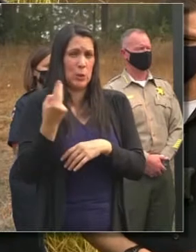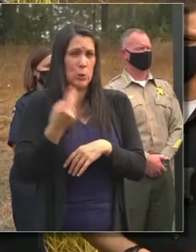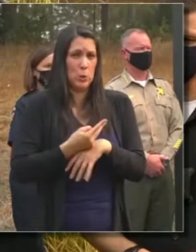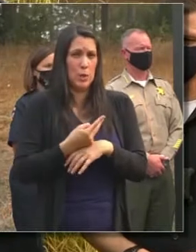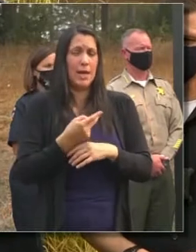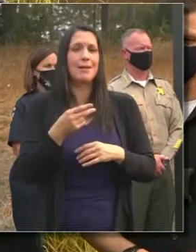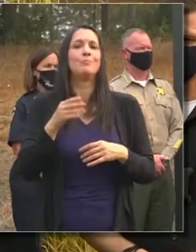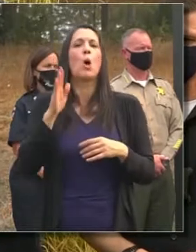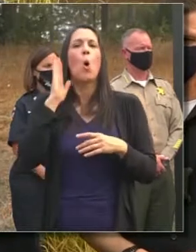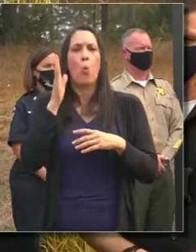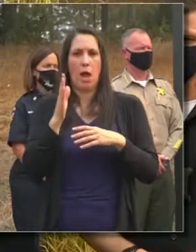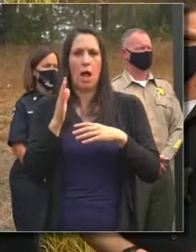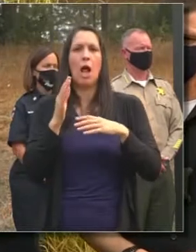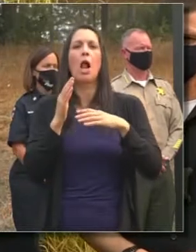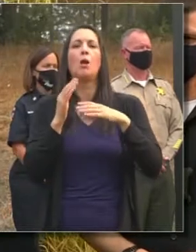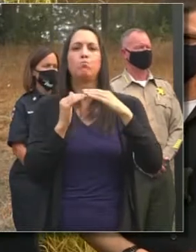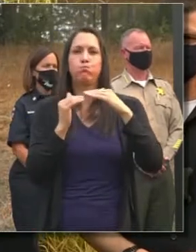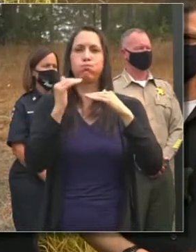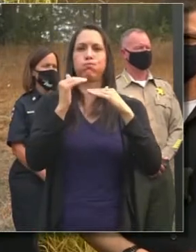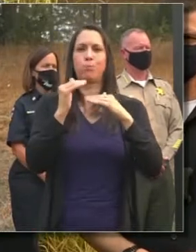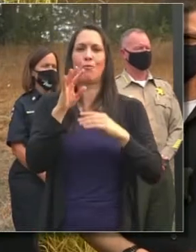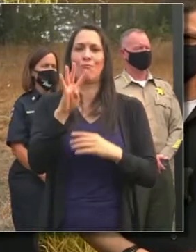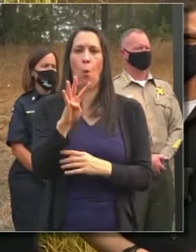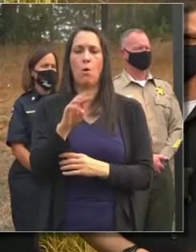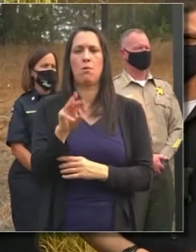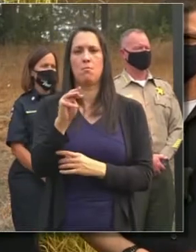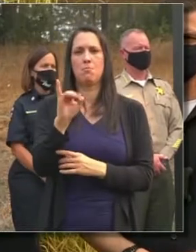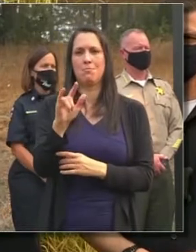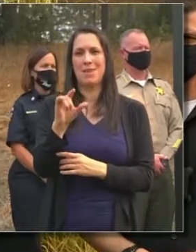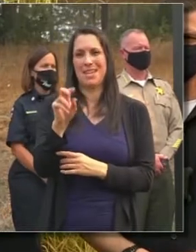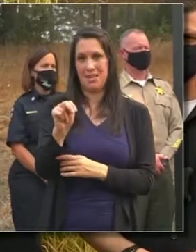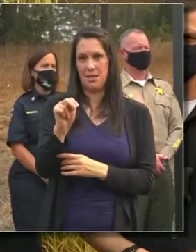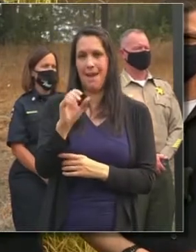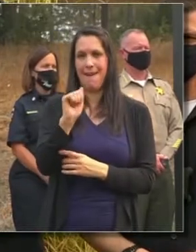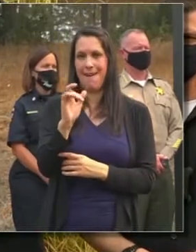superado la cifra de los 4 millones de acres